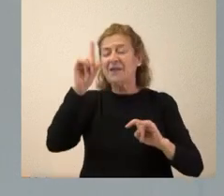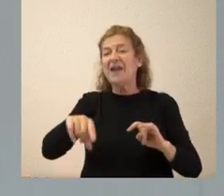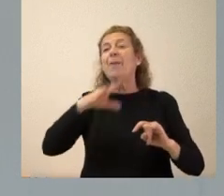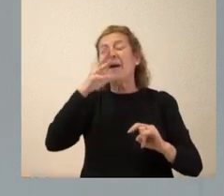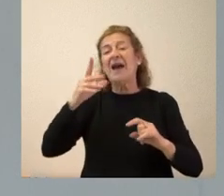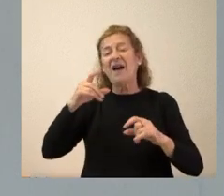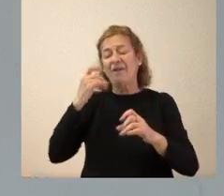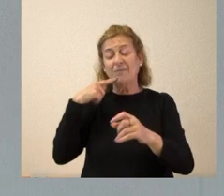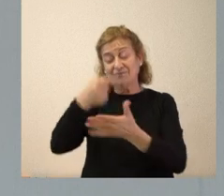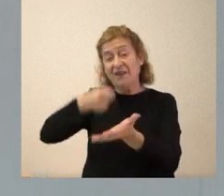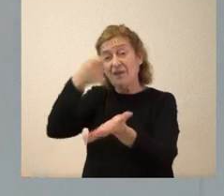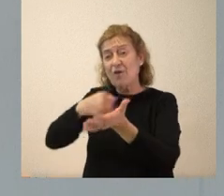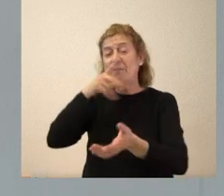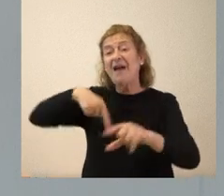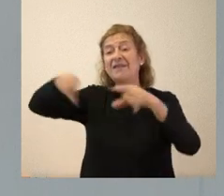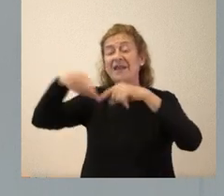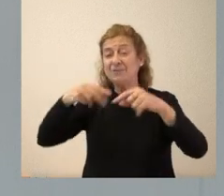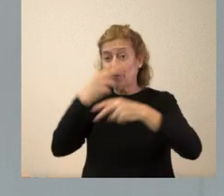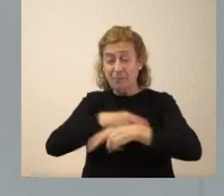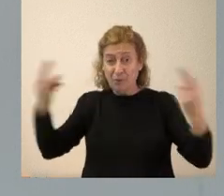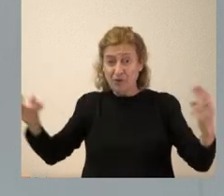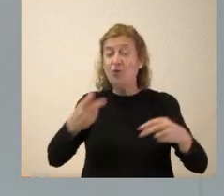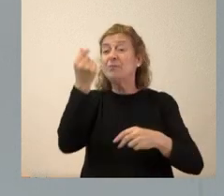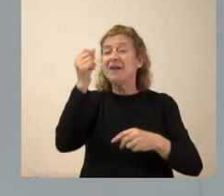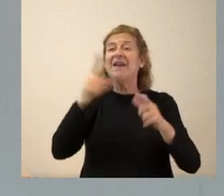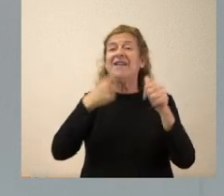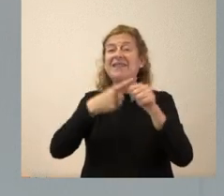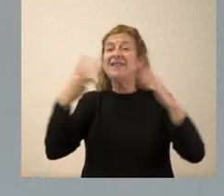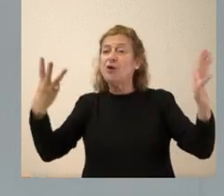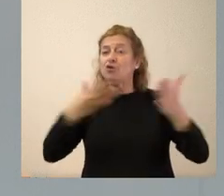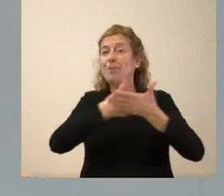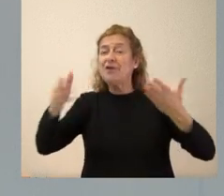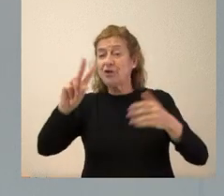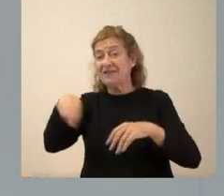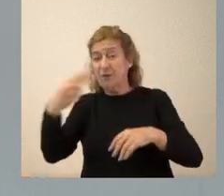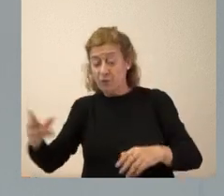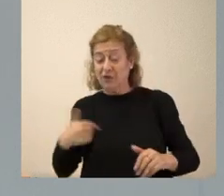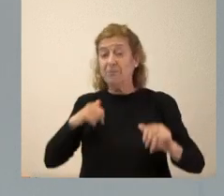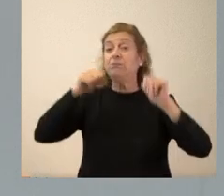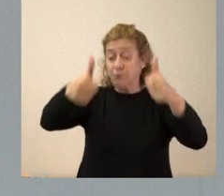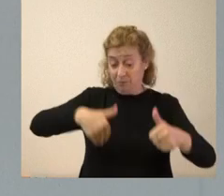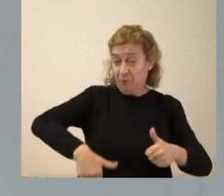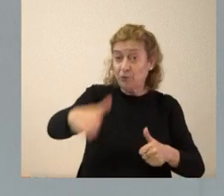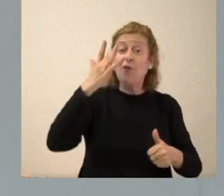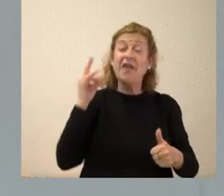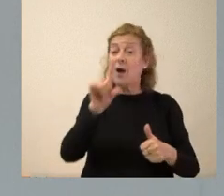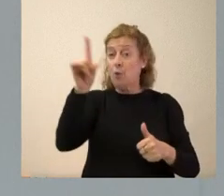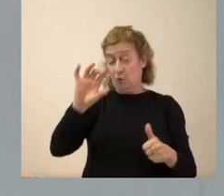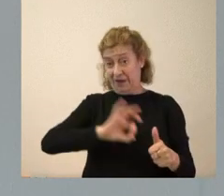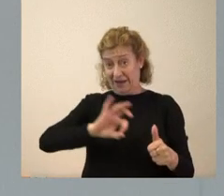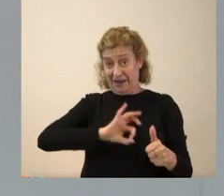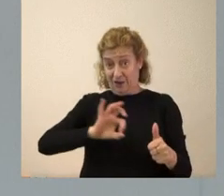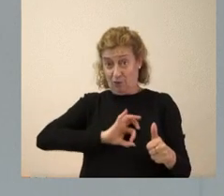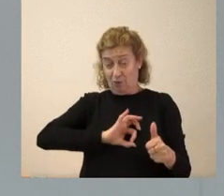público de ese déficit de explotación por un importe de 38 millones de euros la entrada en vigor el día 1 de enero y por tanto el